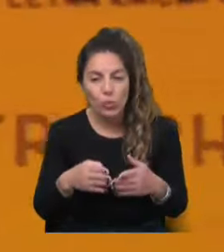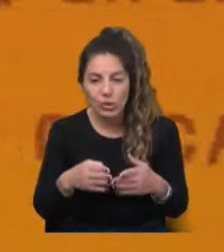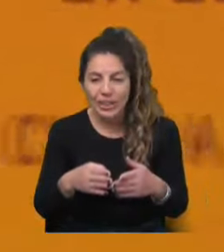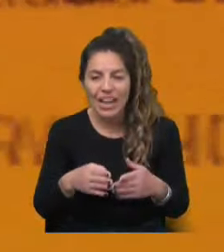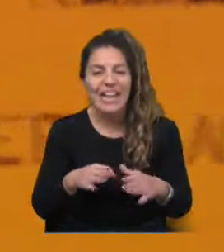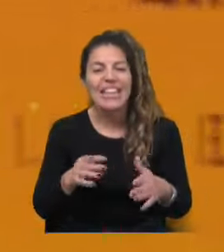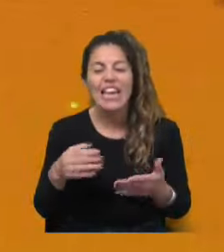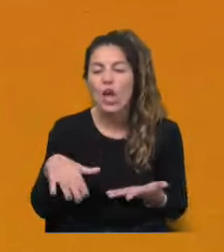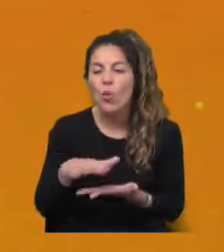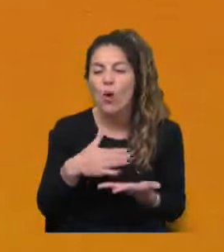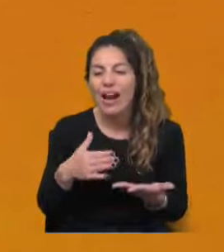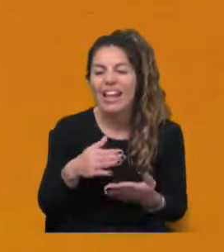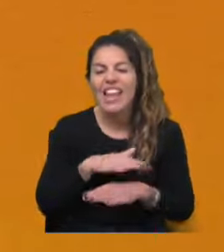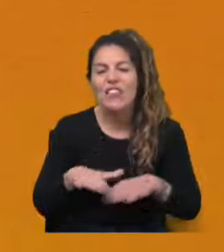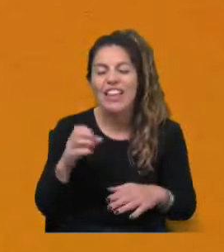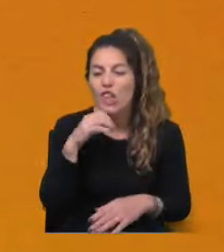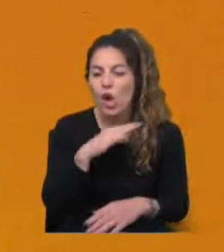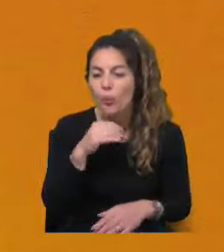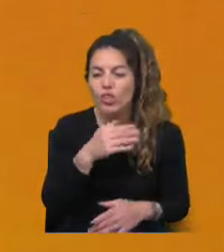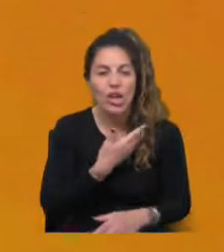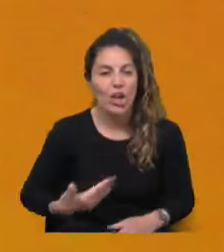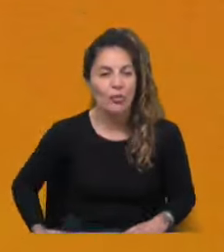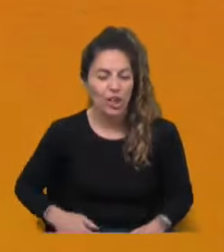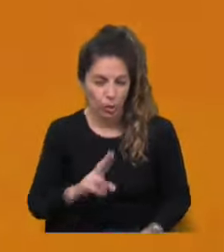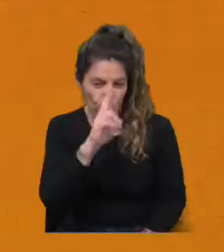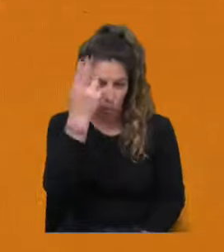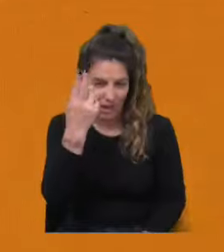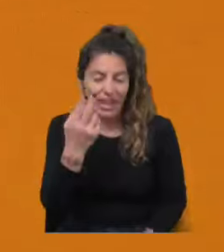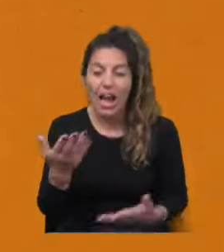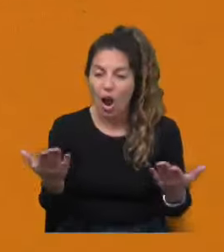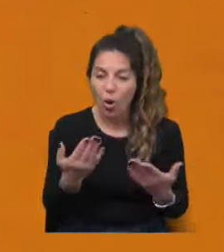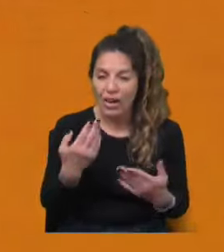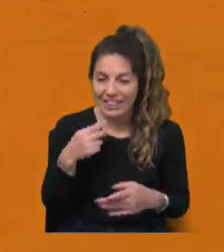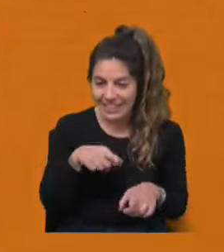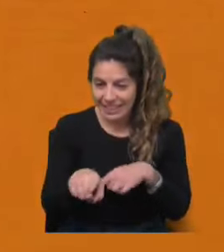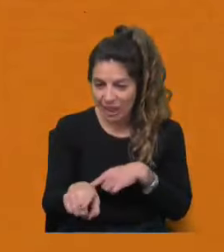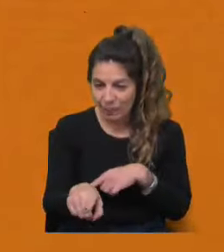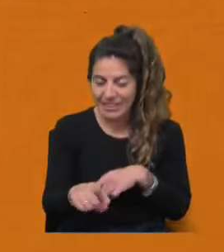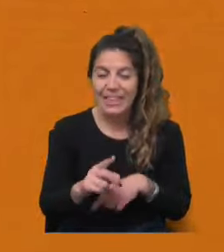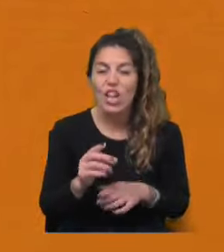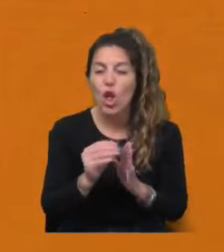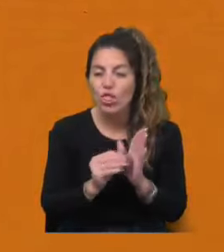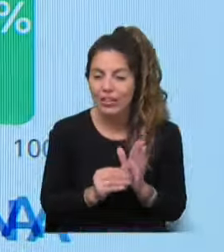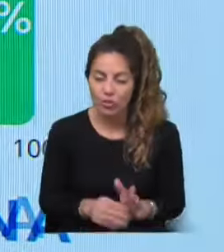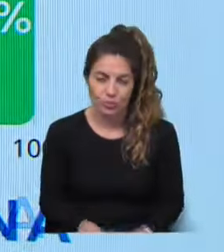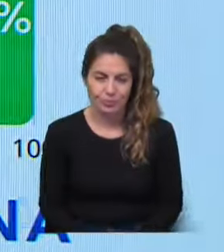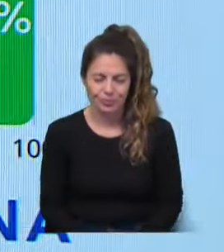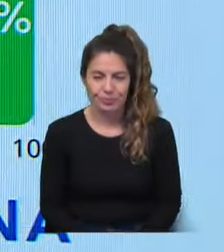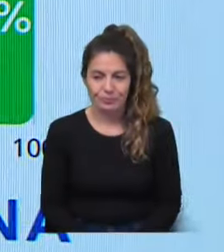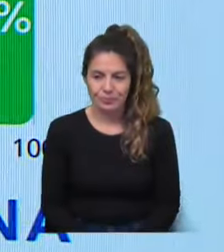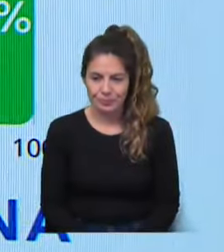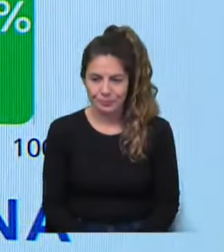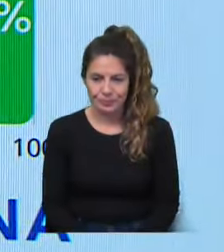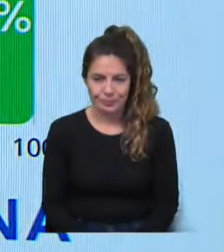en qué punto ubicarían el nivel de corrupción en el gobierno de Uruguay. Si les parece, ya vamos directamente entonces con los datos. Perfecto. Jorge. Empezamos por el